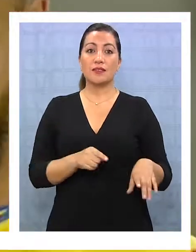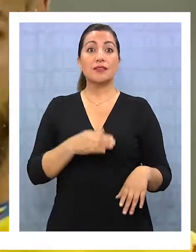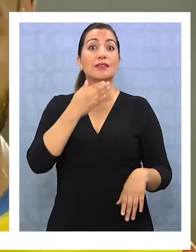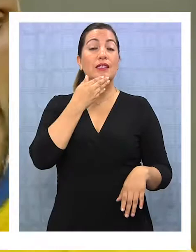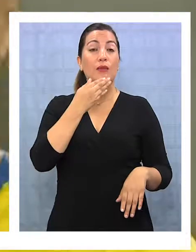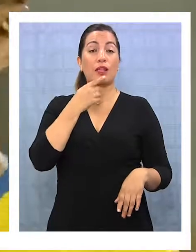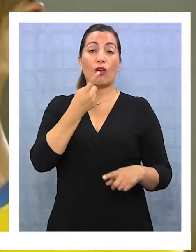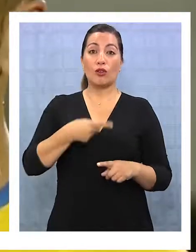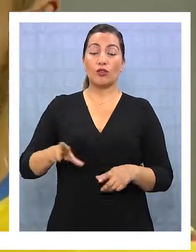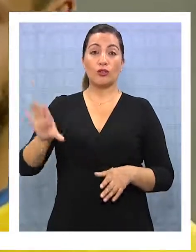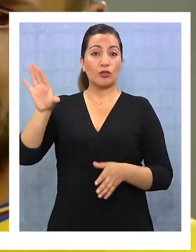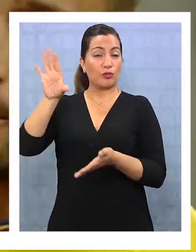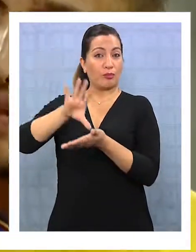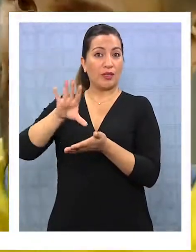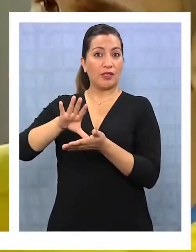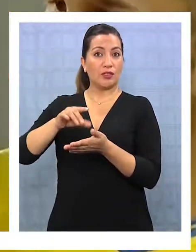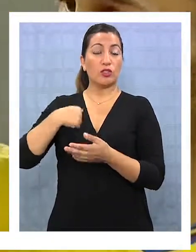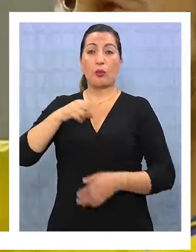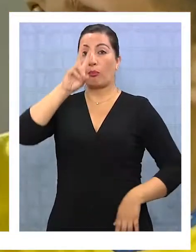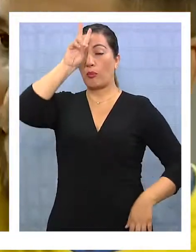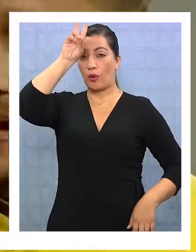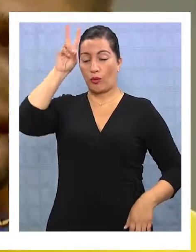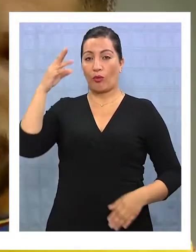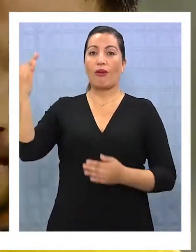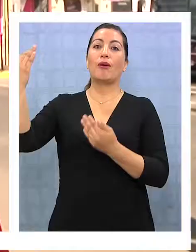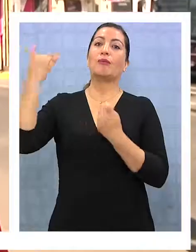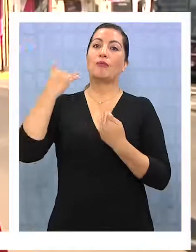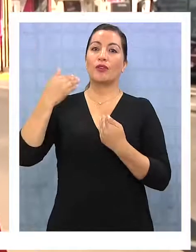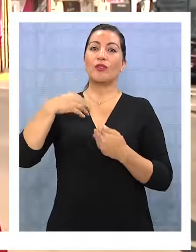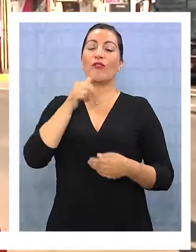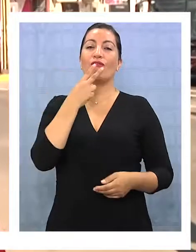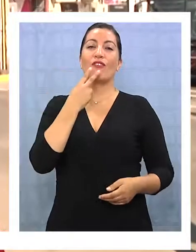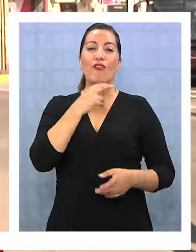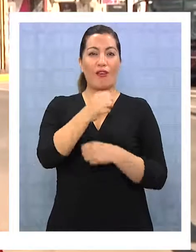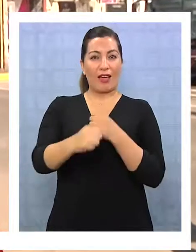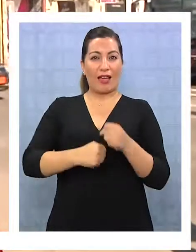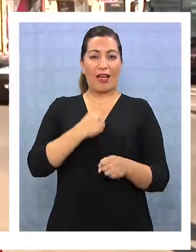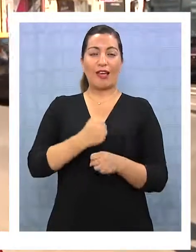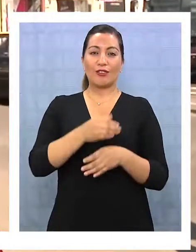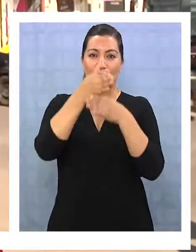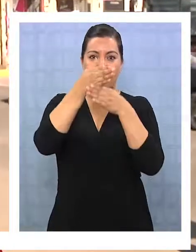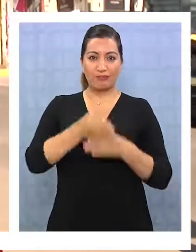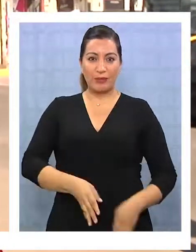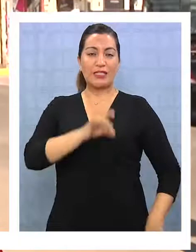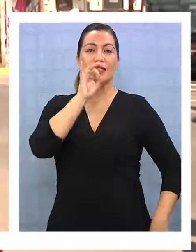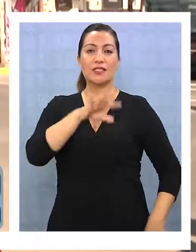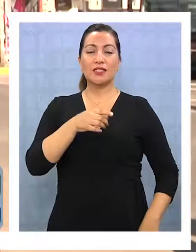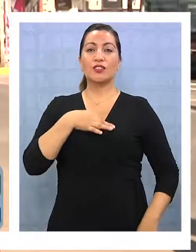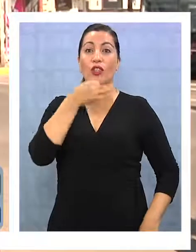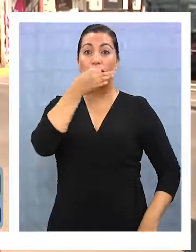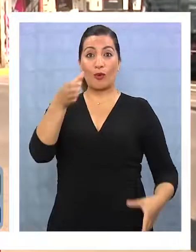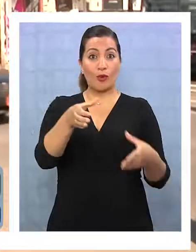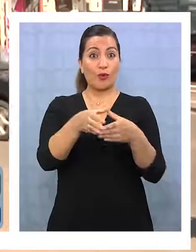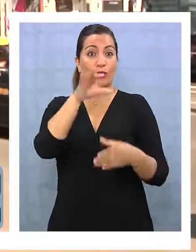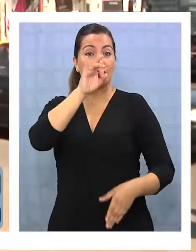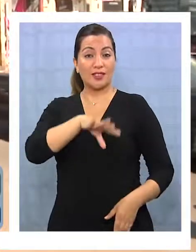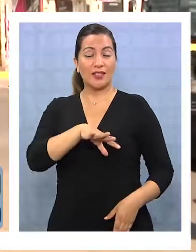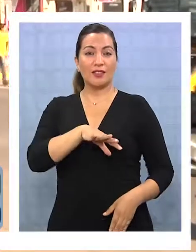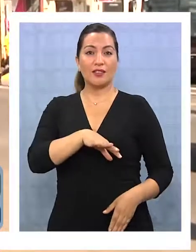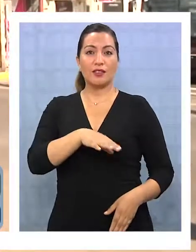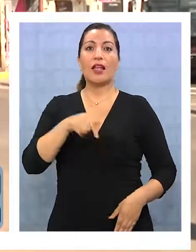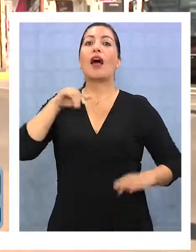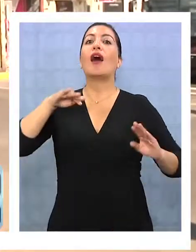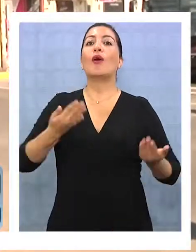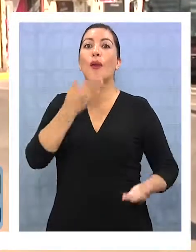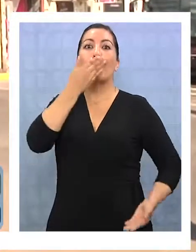de apoyo a La Roja. Yo que soy peruano y vivo años en este país, realmente yo le digo, la selección chilena está